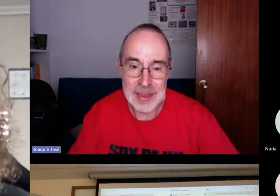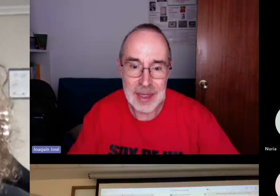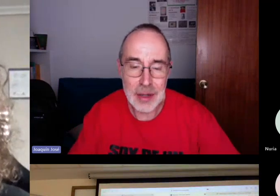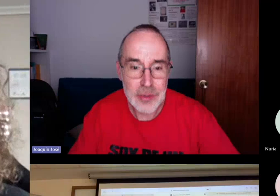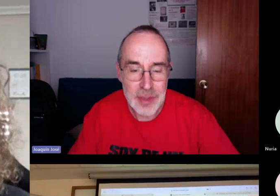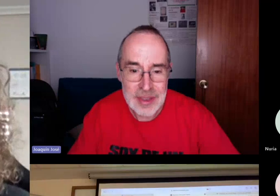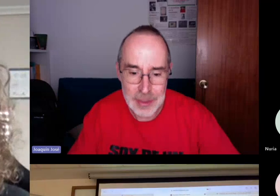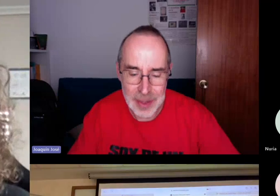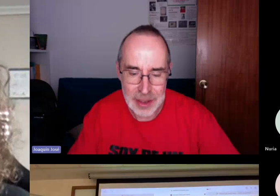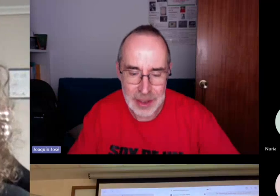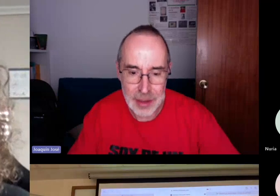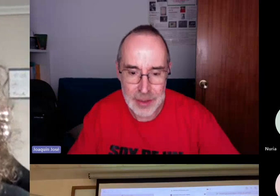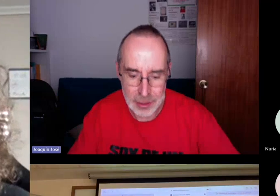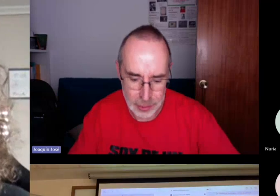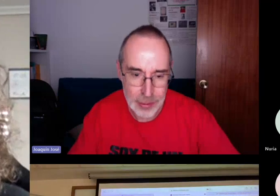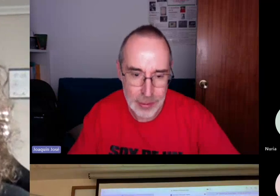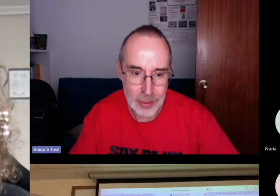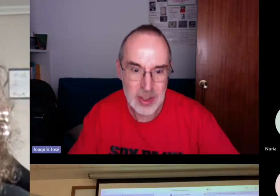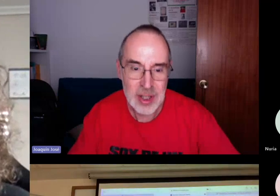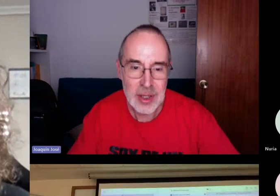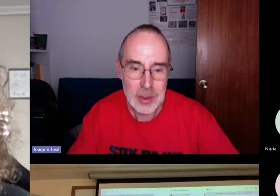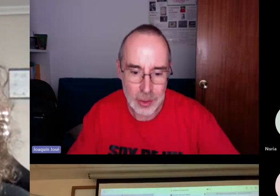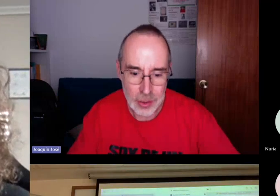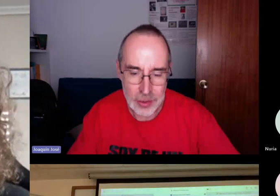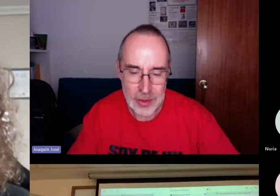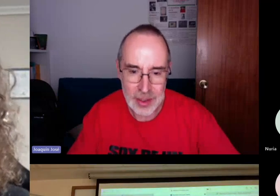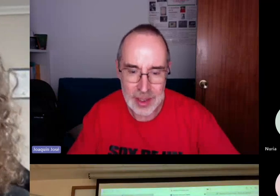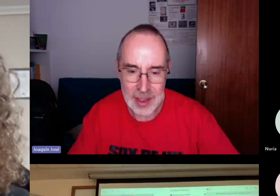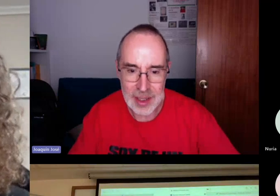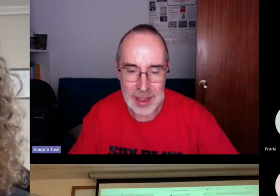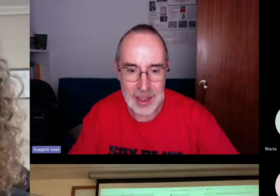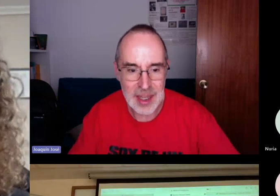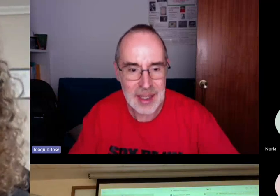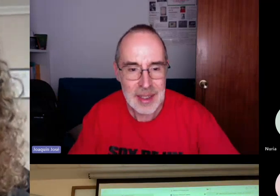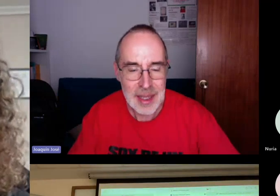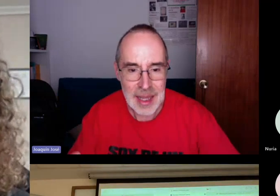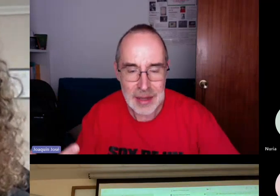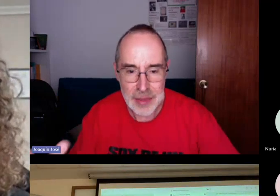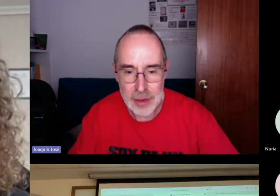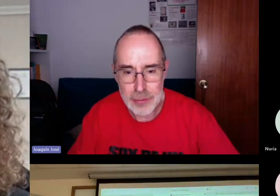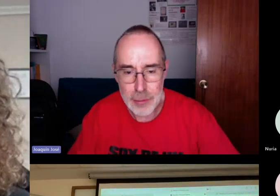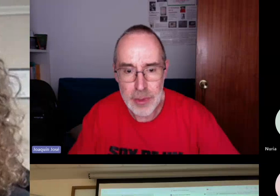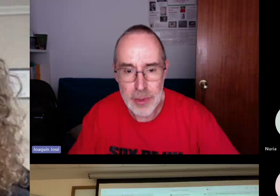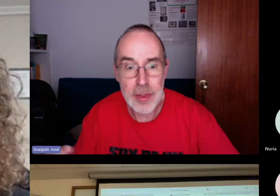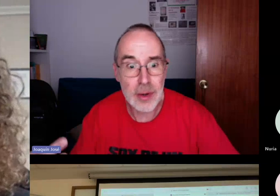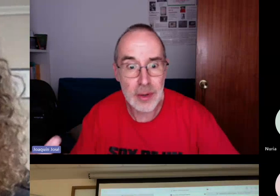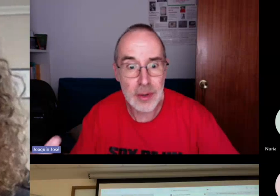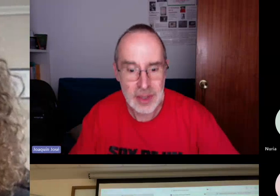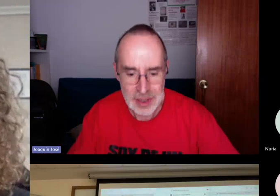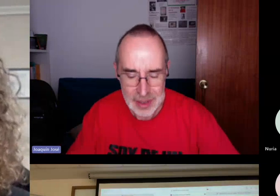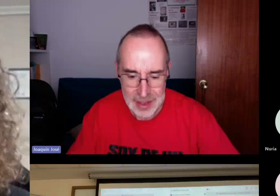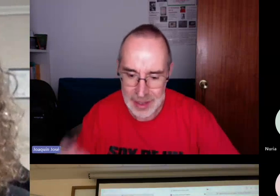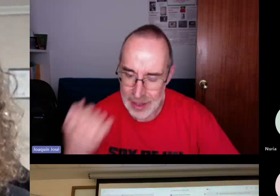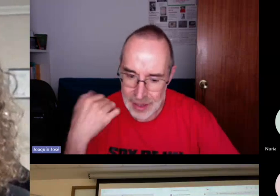Mientras que los hombres siempre han estado relacionados con razón, con el ceño funcido,